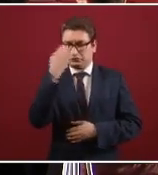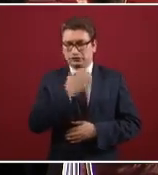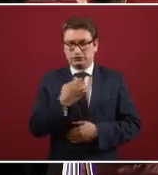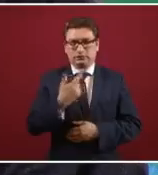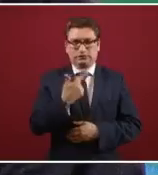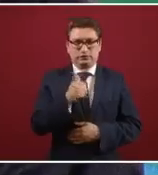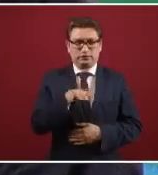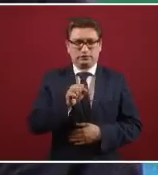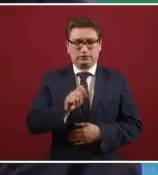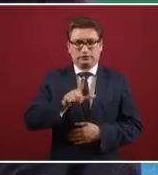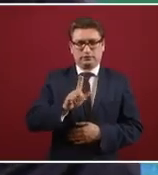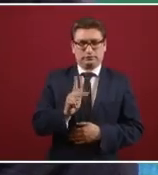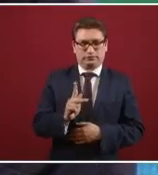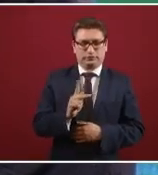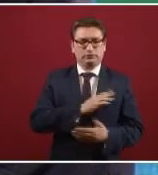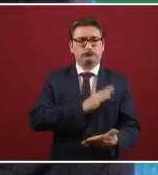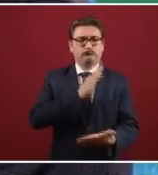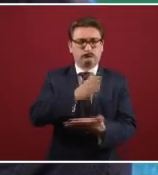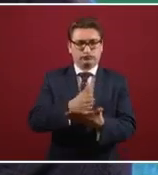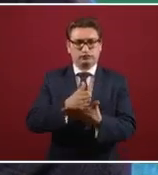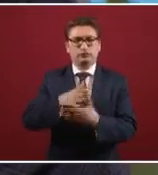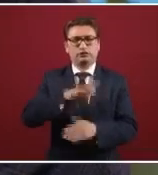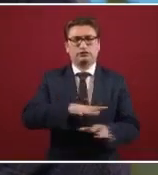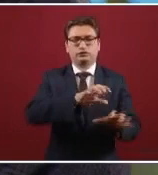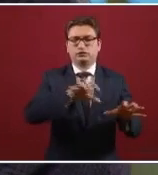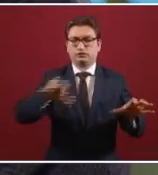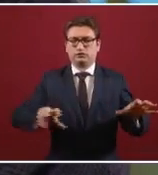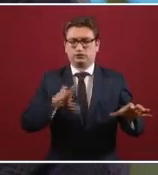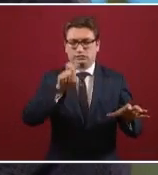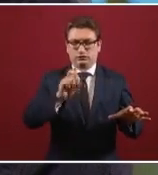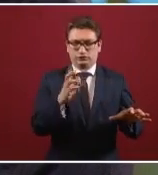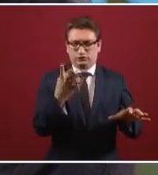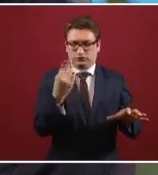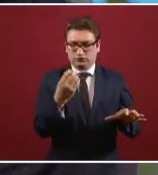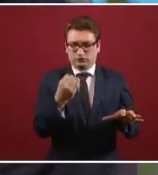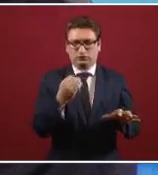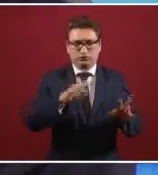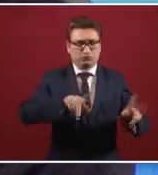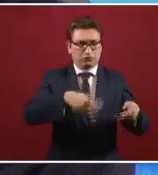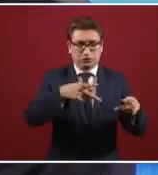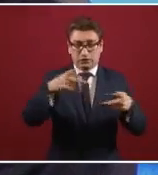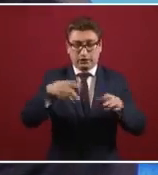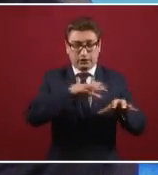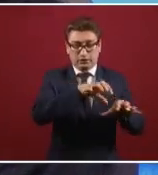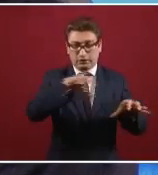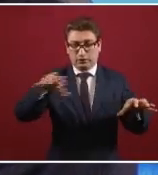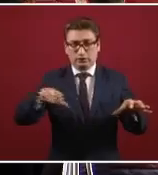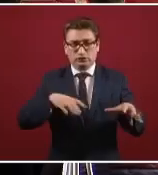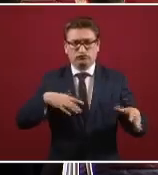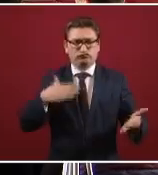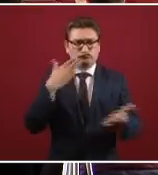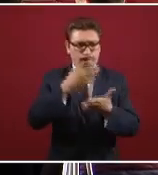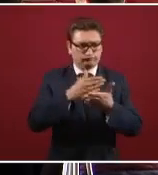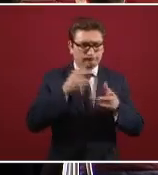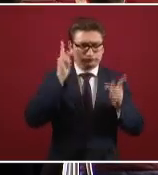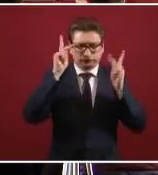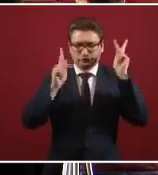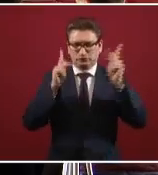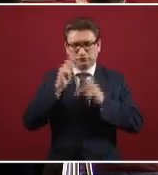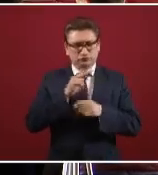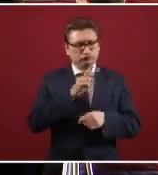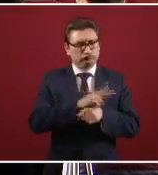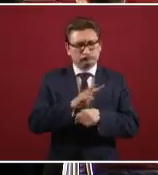lp fuimos a verificar 39 estaciones expendedoras lp encontramos que